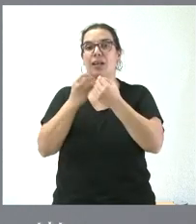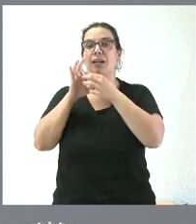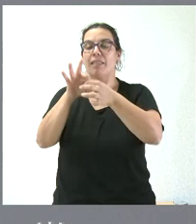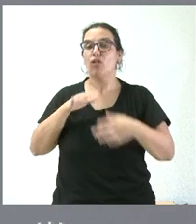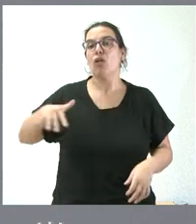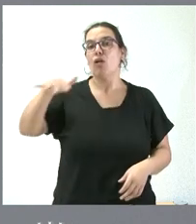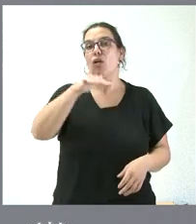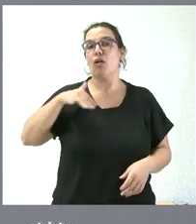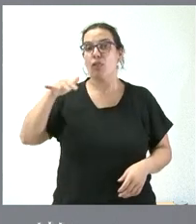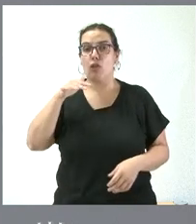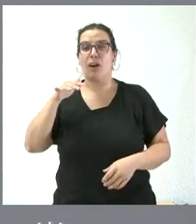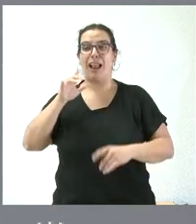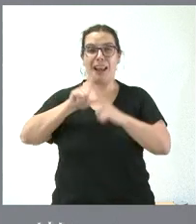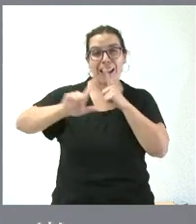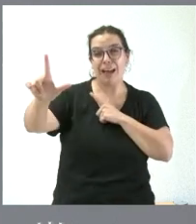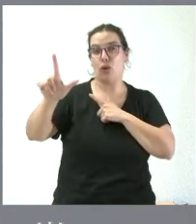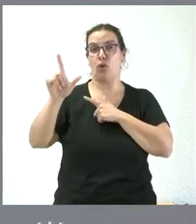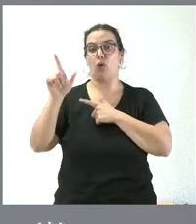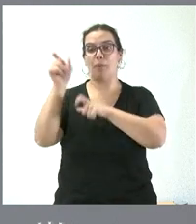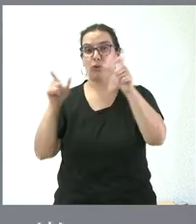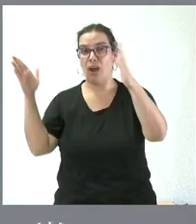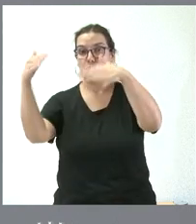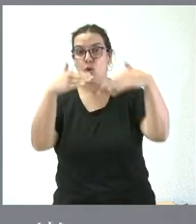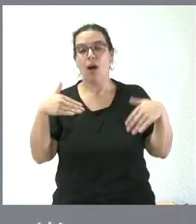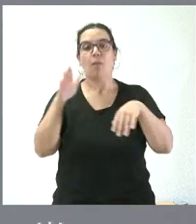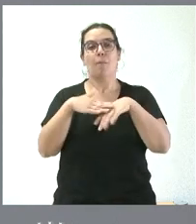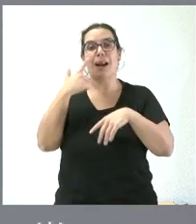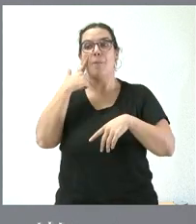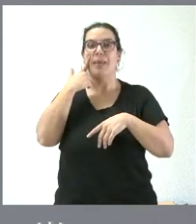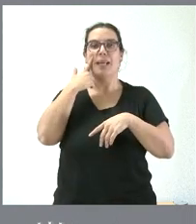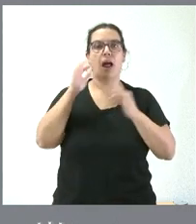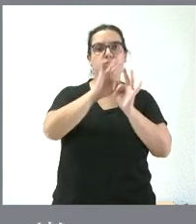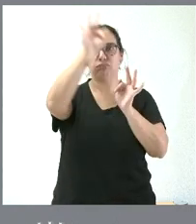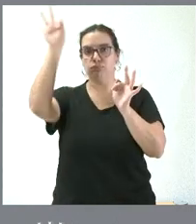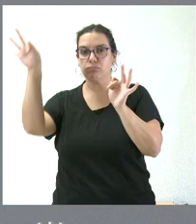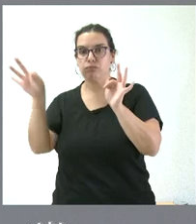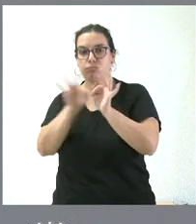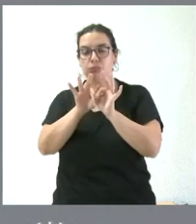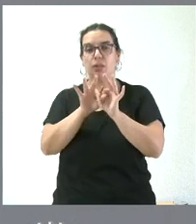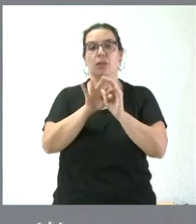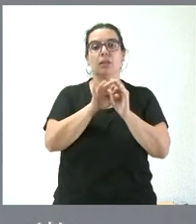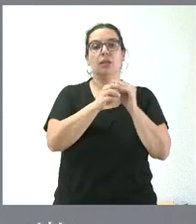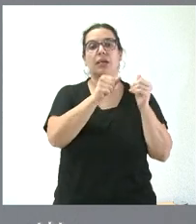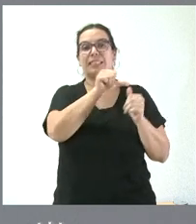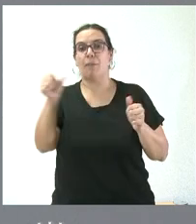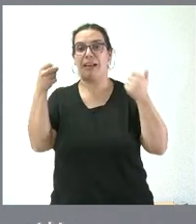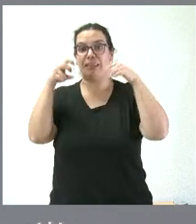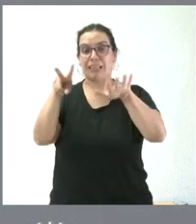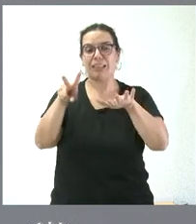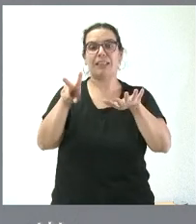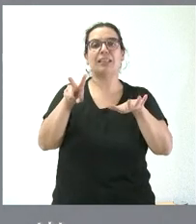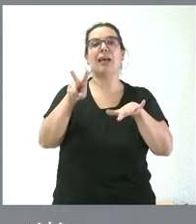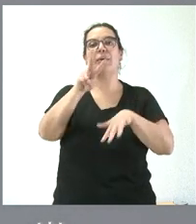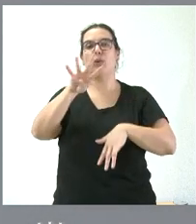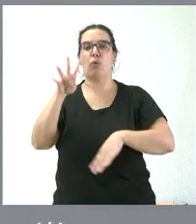zonas menos accesibles y garantizar el horario y la continuidad de las labores de vigilancia hacia un modelo de 7 días a la semana 24 horas